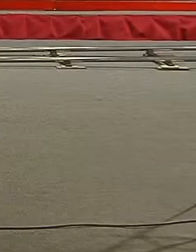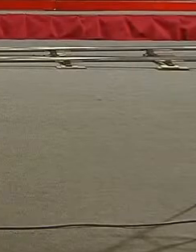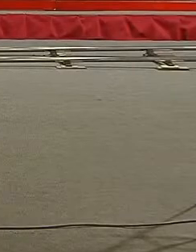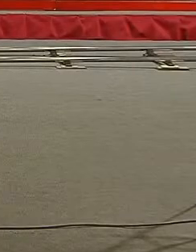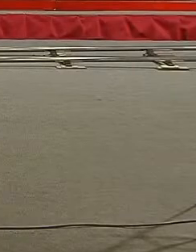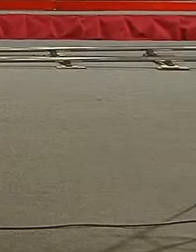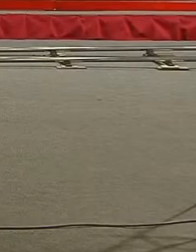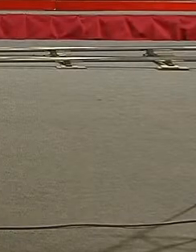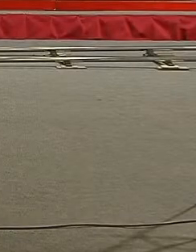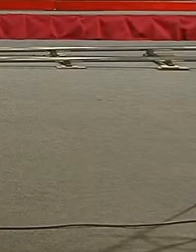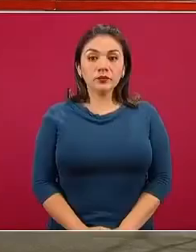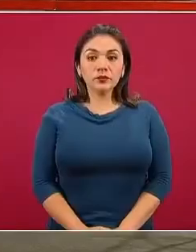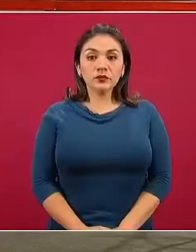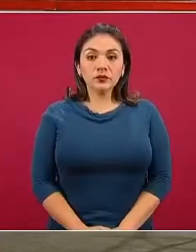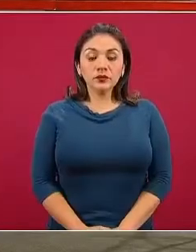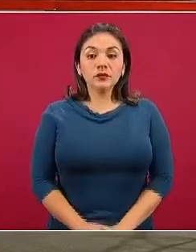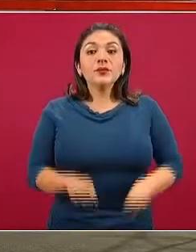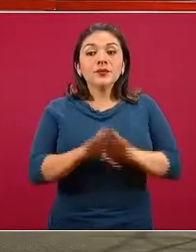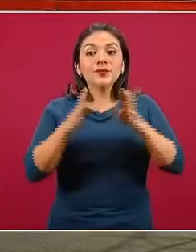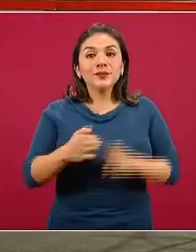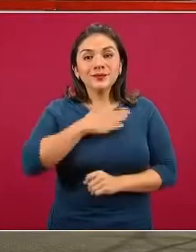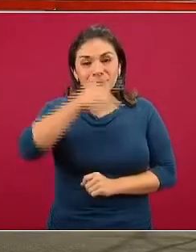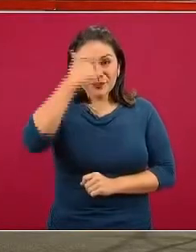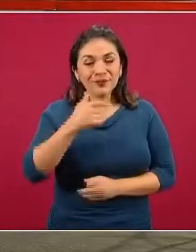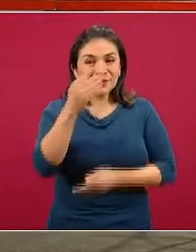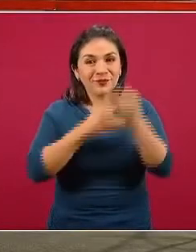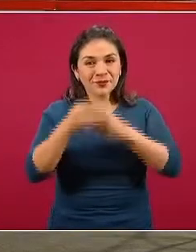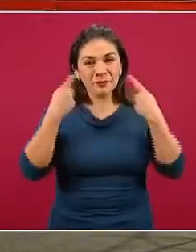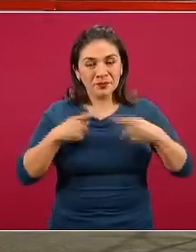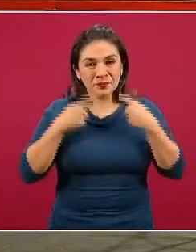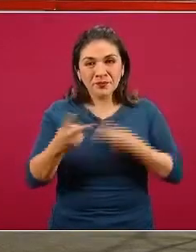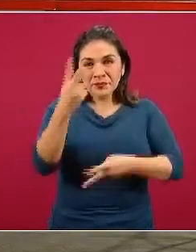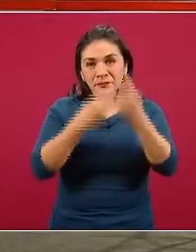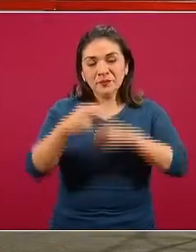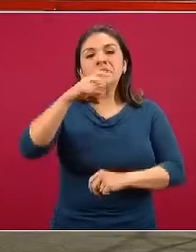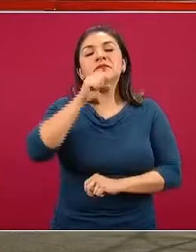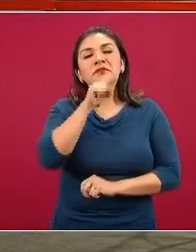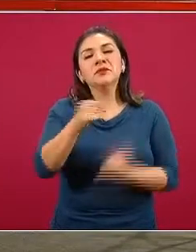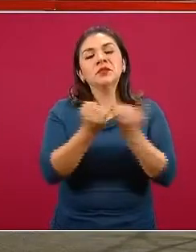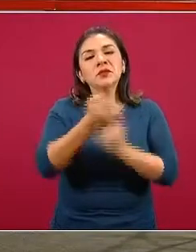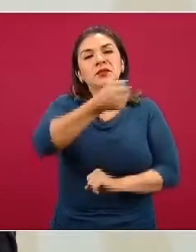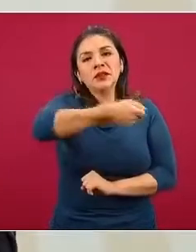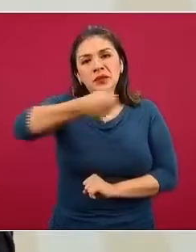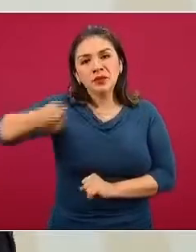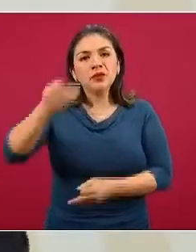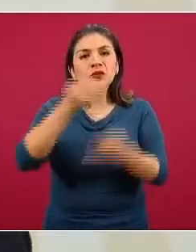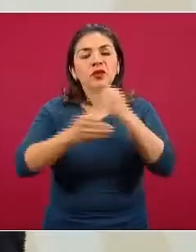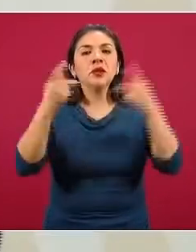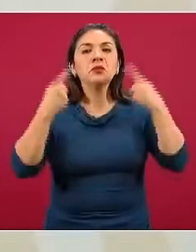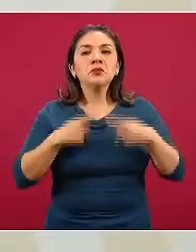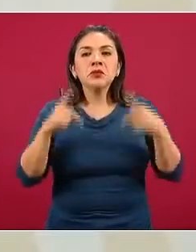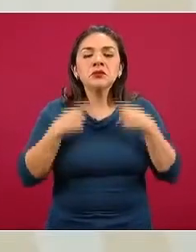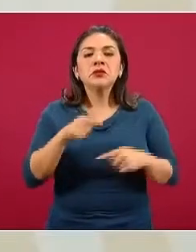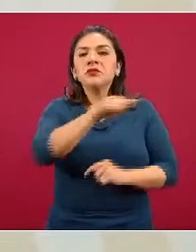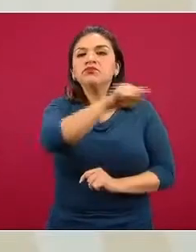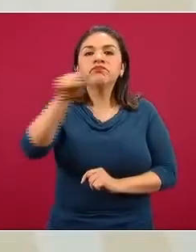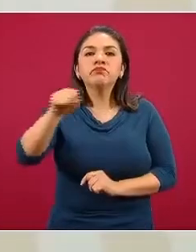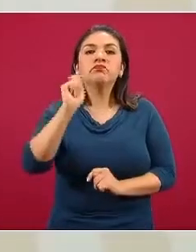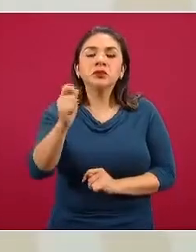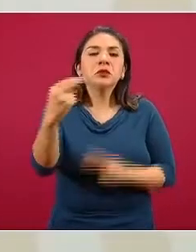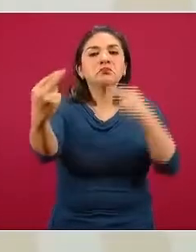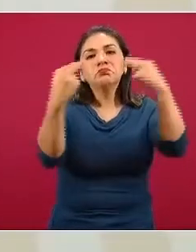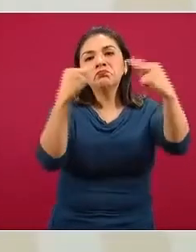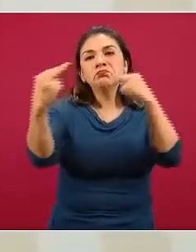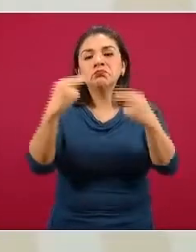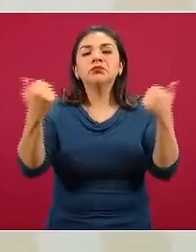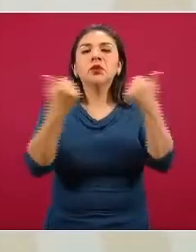¿Qué tal? Muy buenas noches con todas y con todos los presentes. Un saludo también muy especial a todas las personas que nos